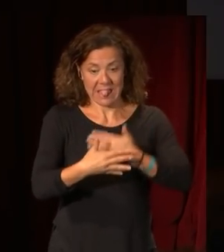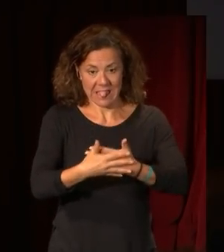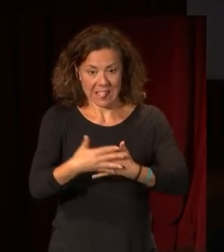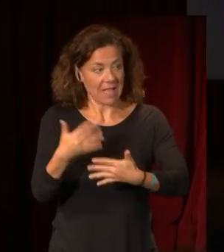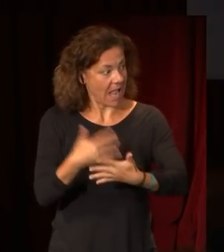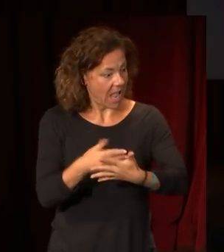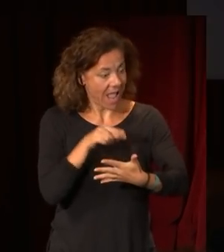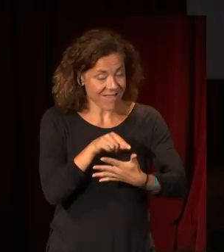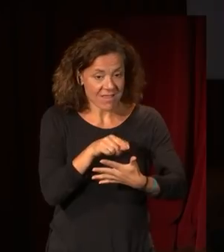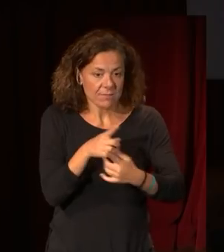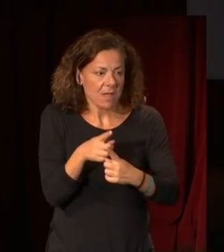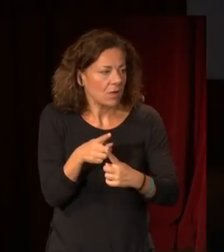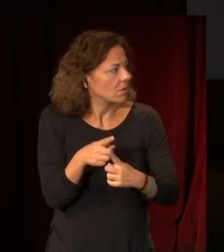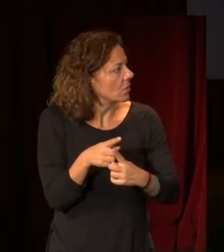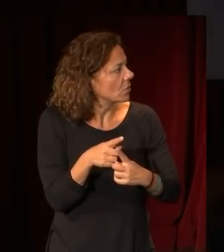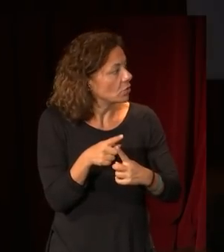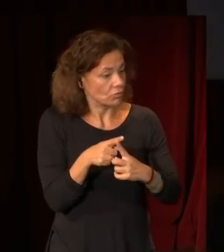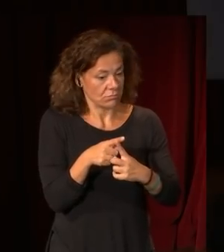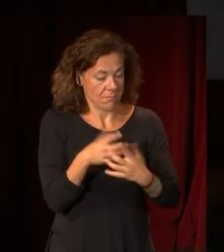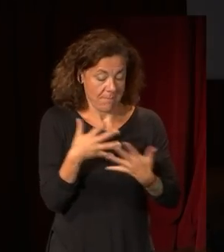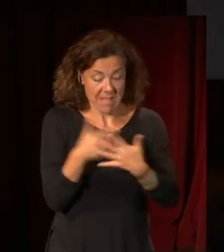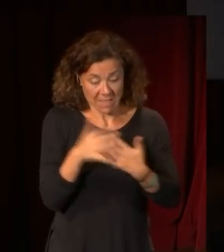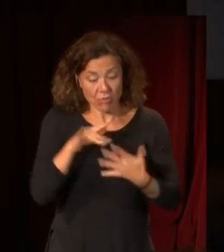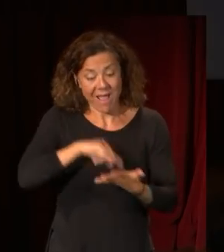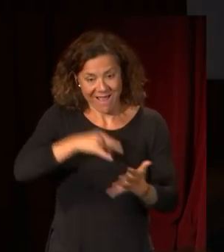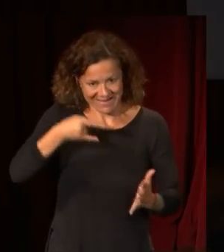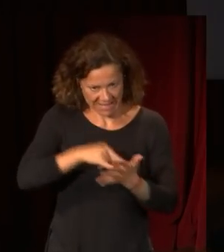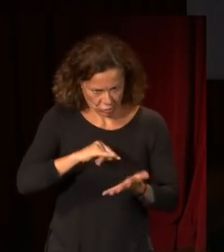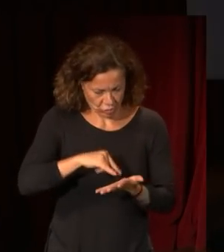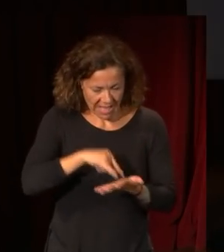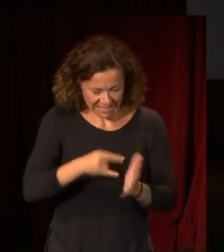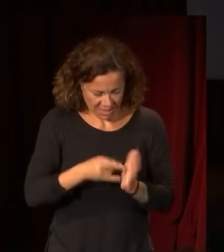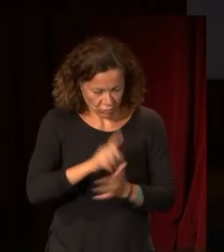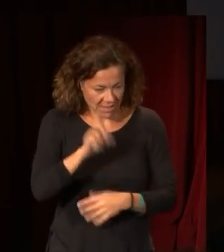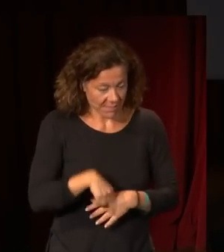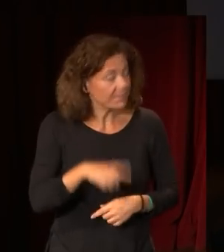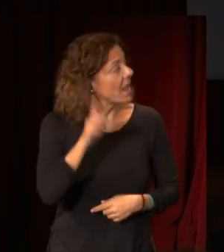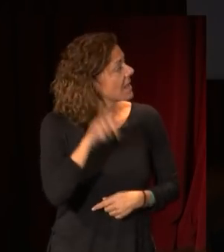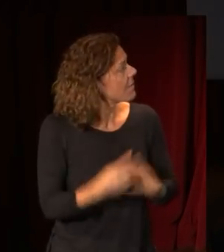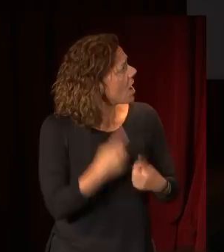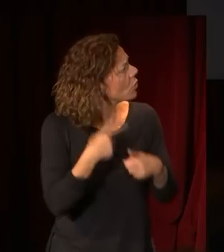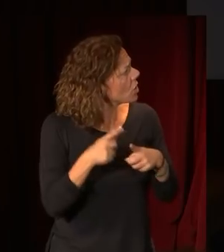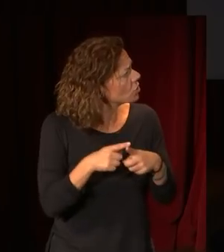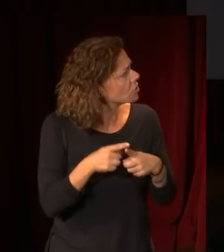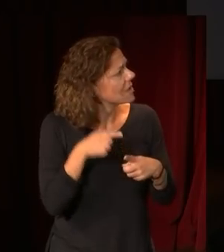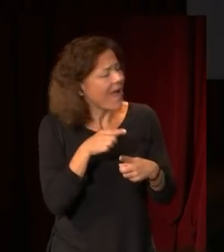a nivel de la arquitectura otros elementos quizá aquí ha quedado un poco desfigurado por